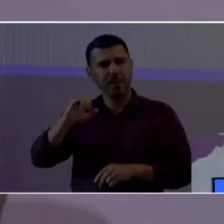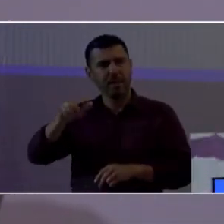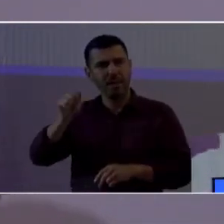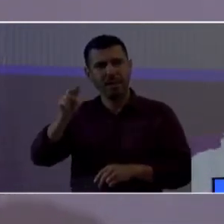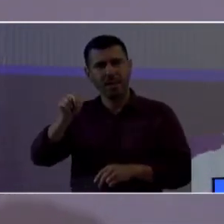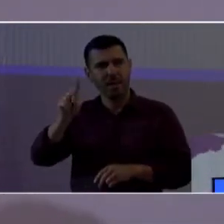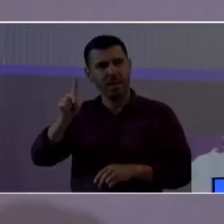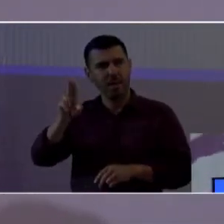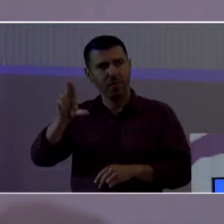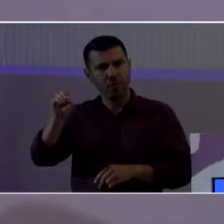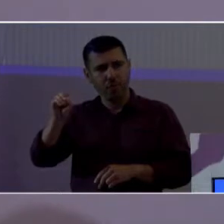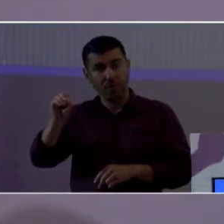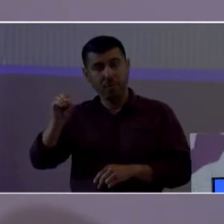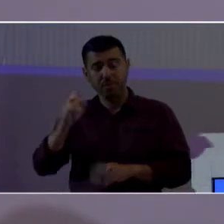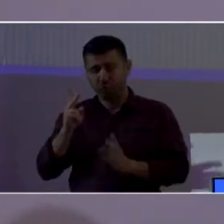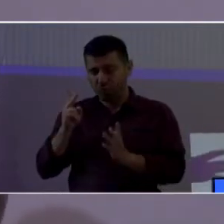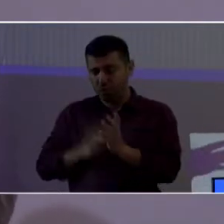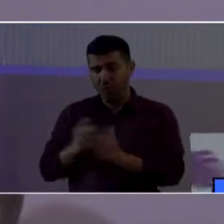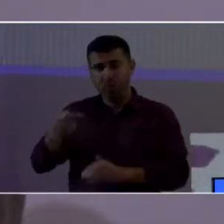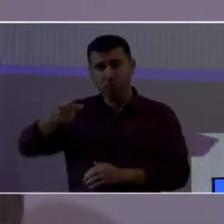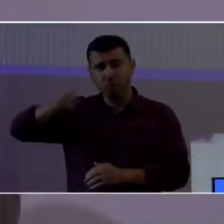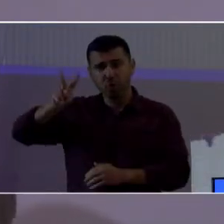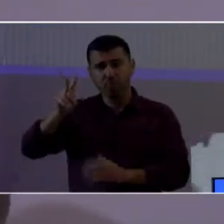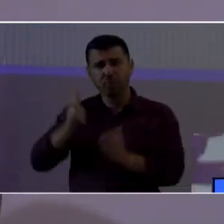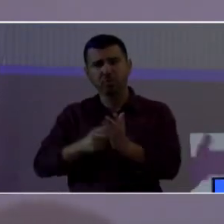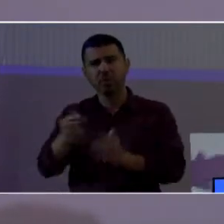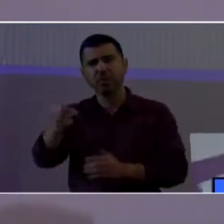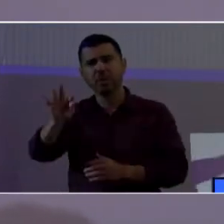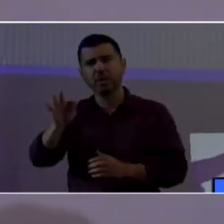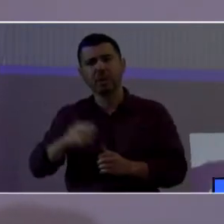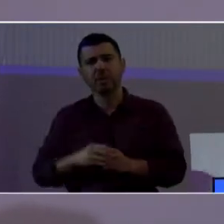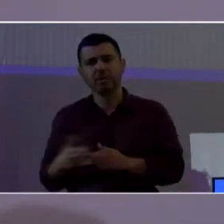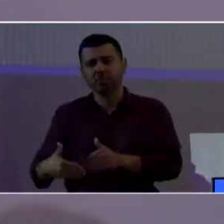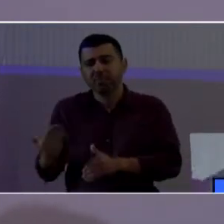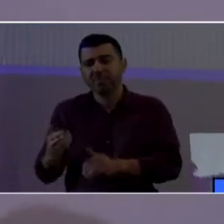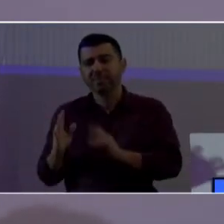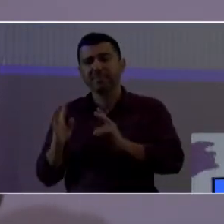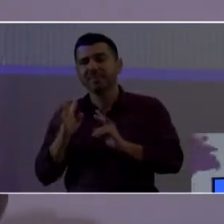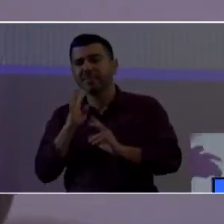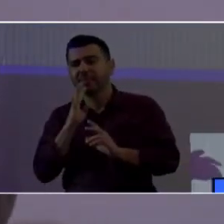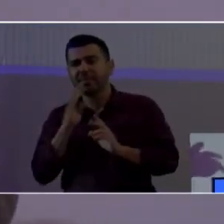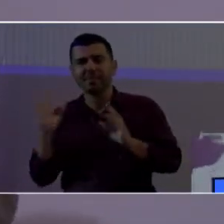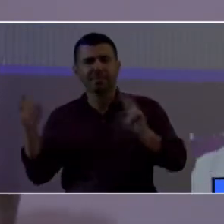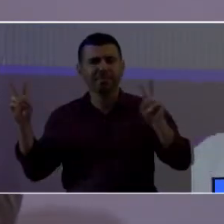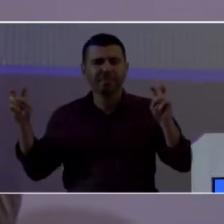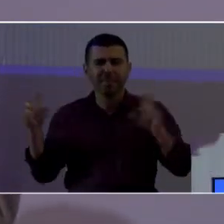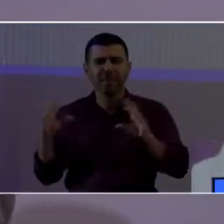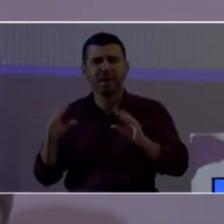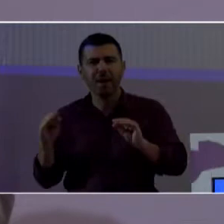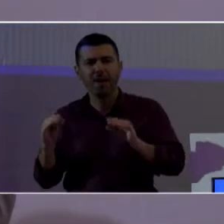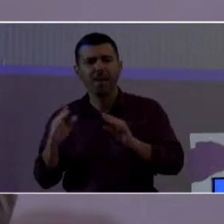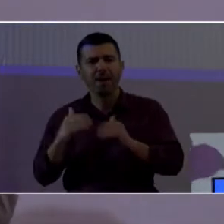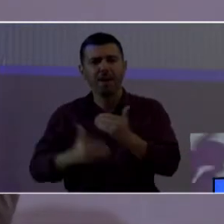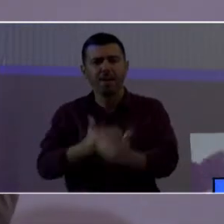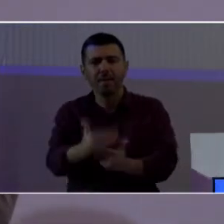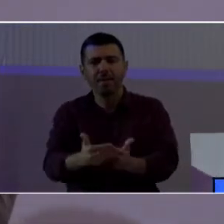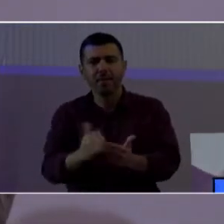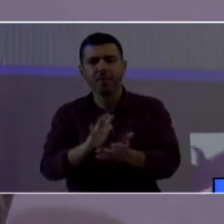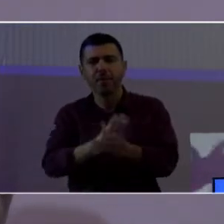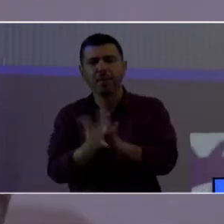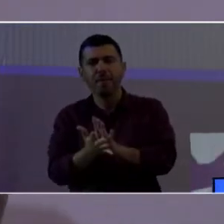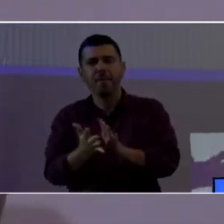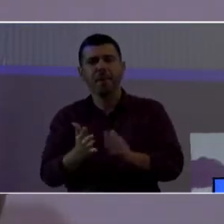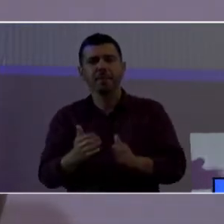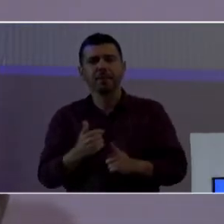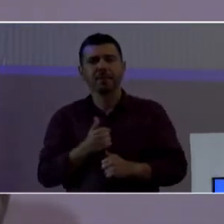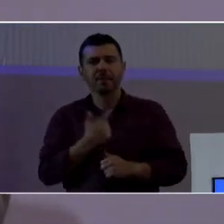el año 2012-2013, cuando empezaron a hablar de un proceso de paz, nosotros le